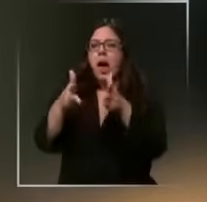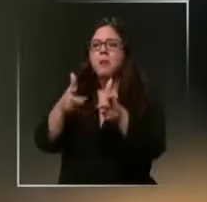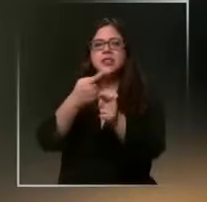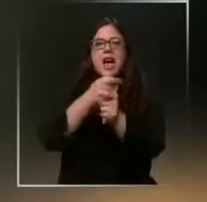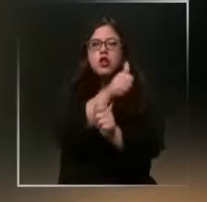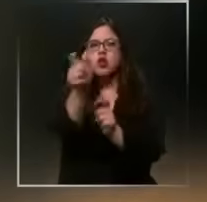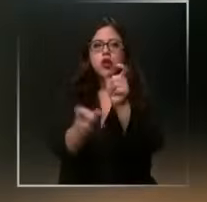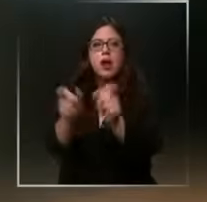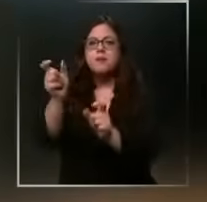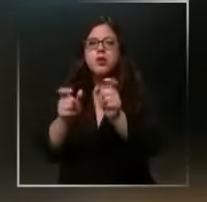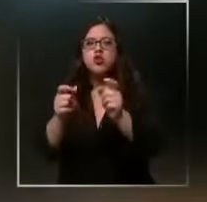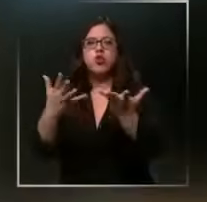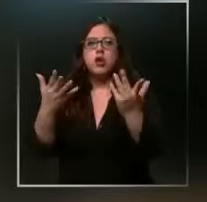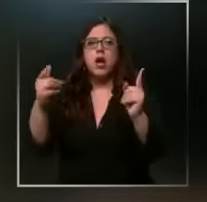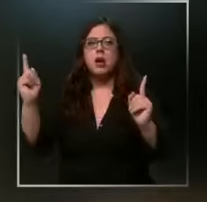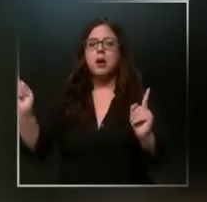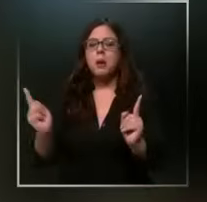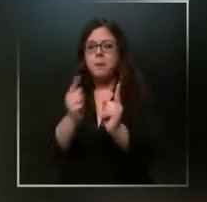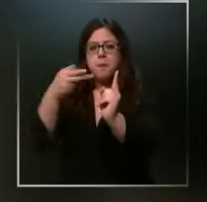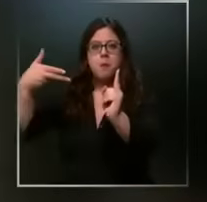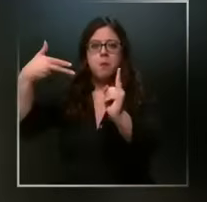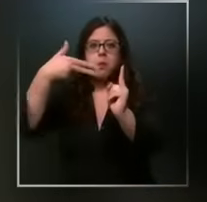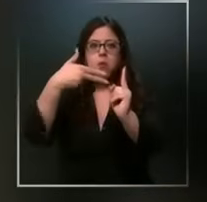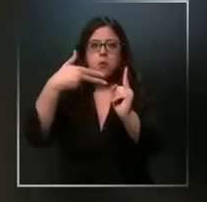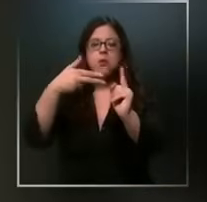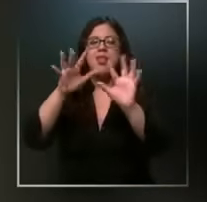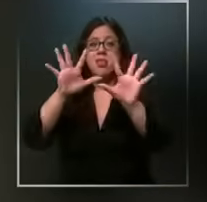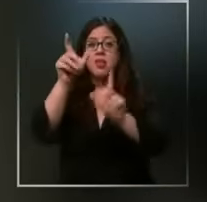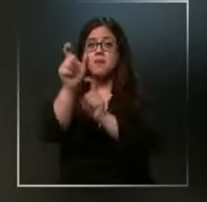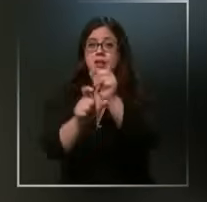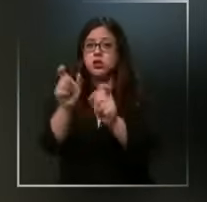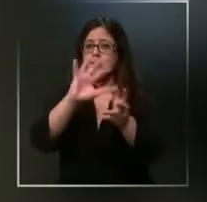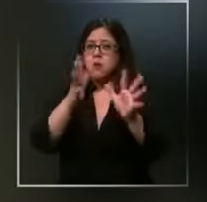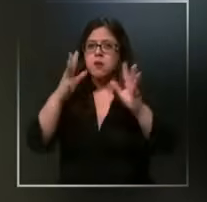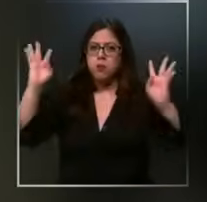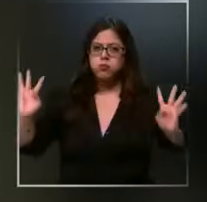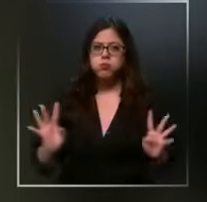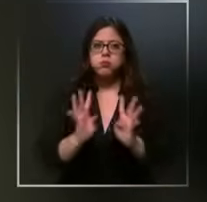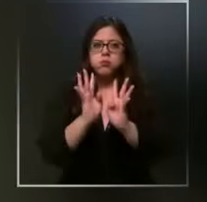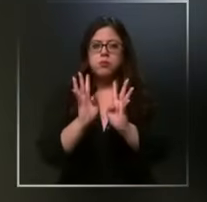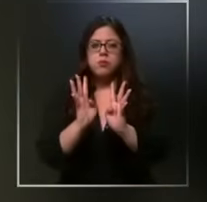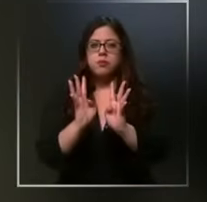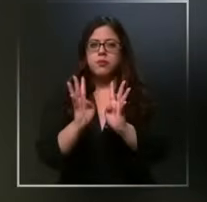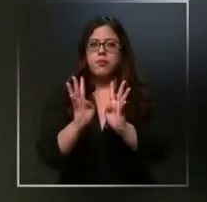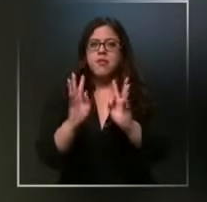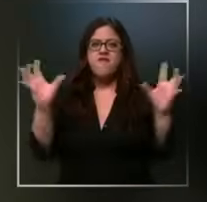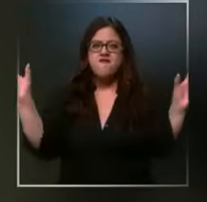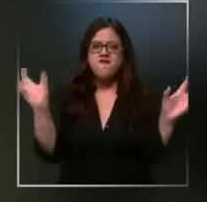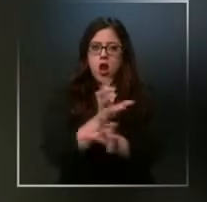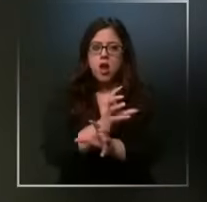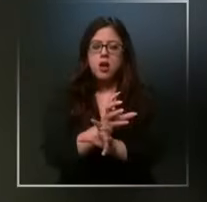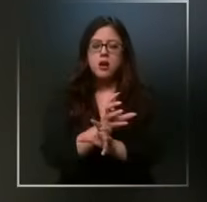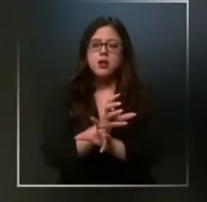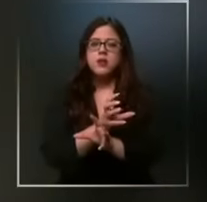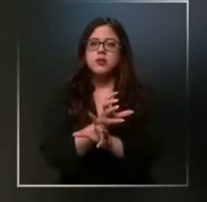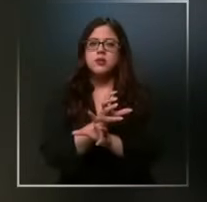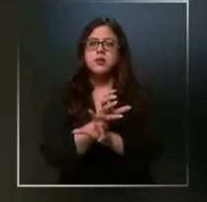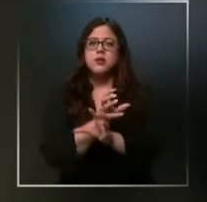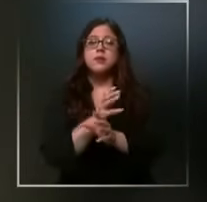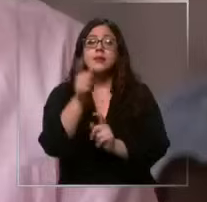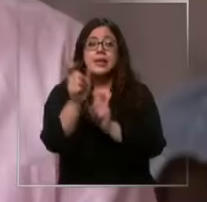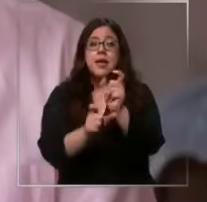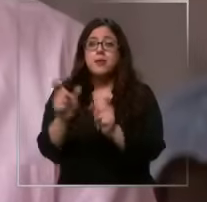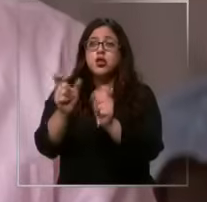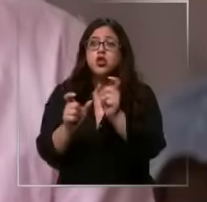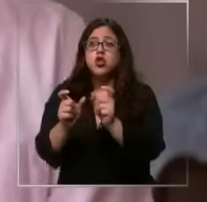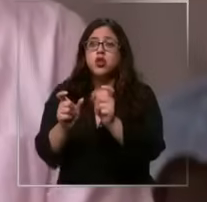sea, se les ponía por delante. Eran 10 personas, alrededor de 10 personas, con mucha violencia, y los vecinos al